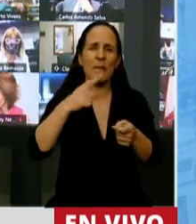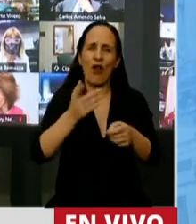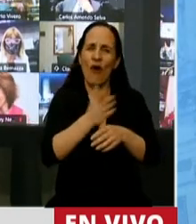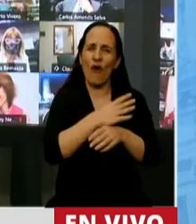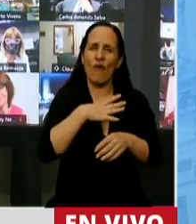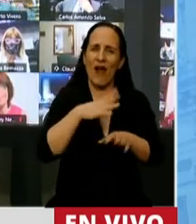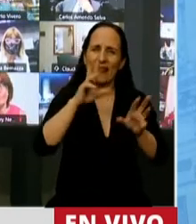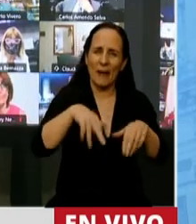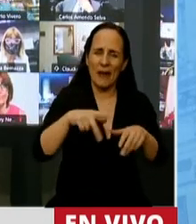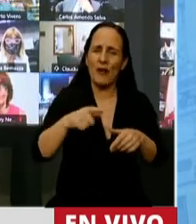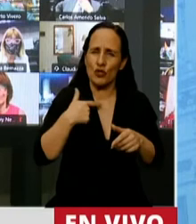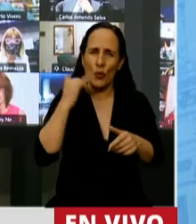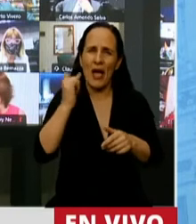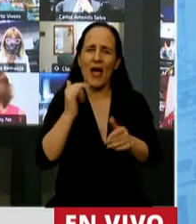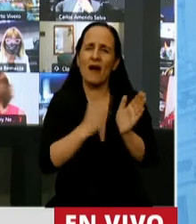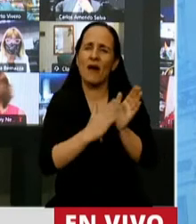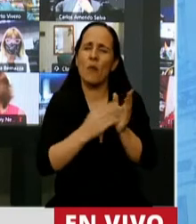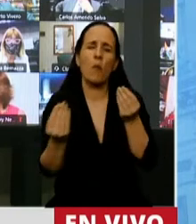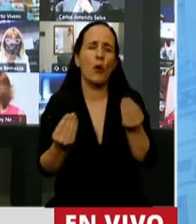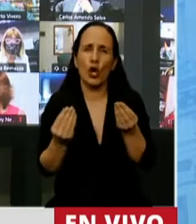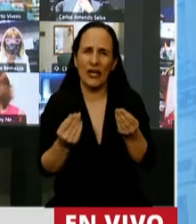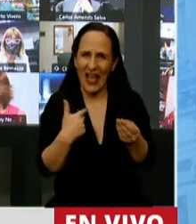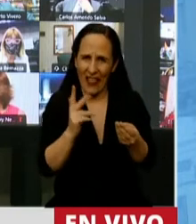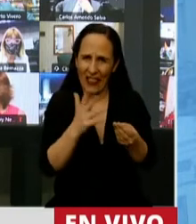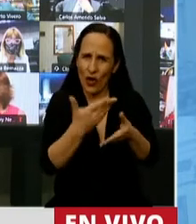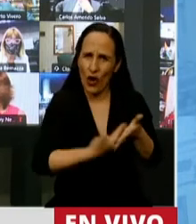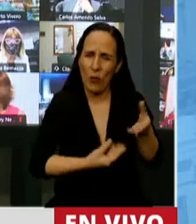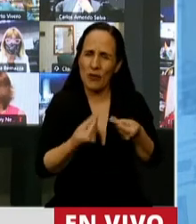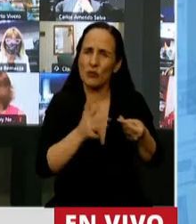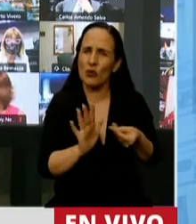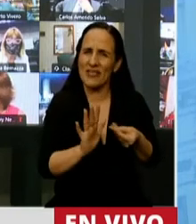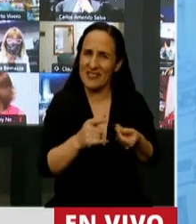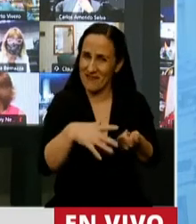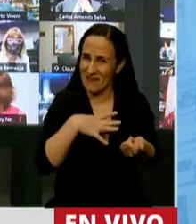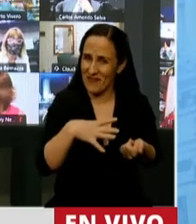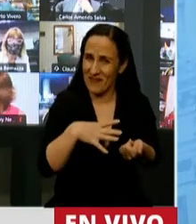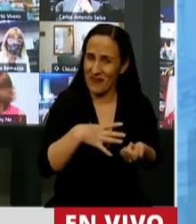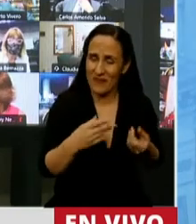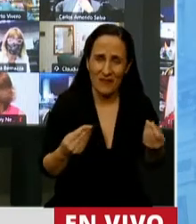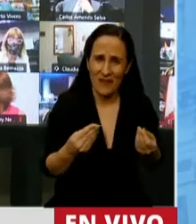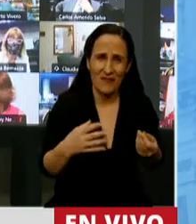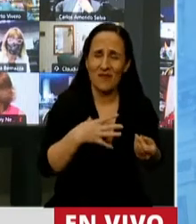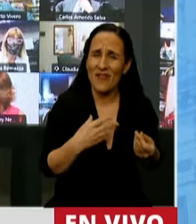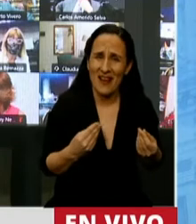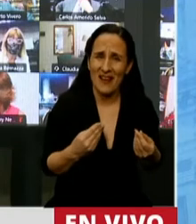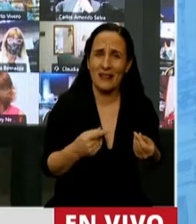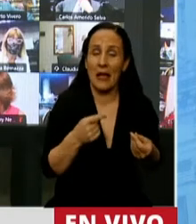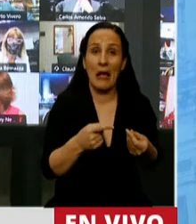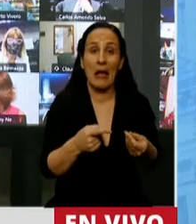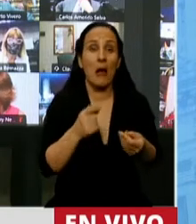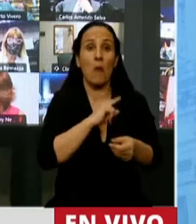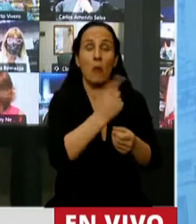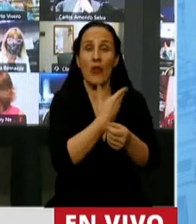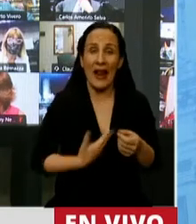voy a dar ejemplos concretos de por qué califico hacia el presupuesto es inconsistente y tan inconsistente es que ni el mismo poder ejecutivo